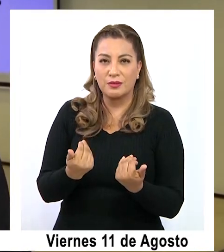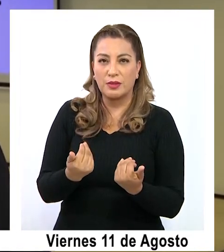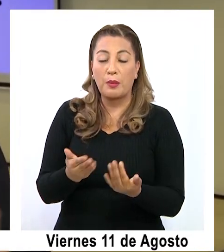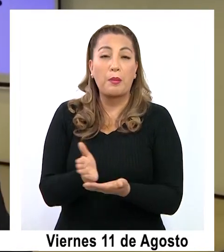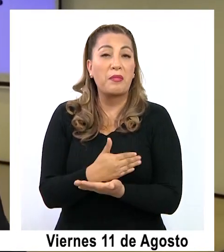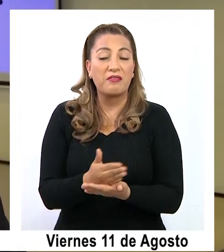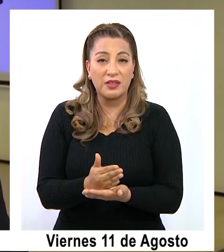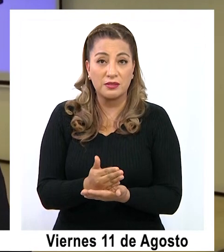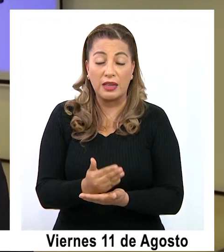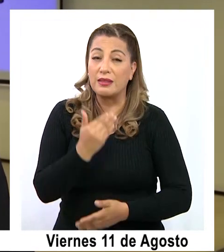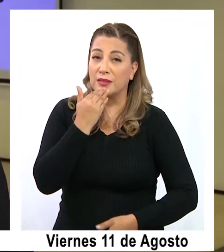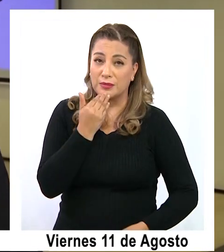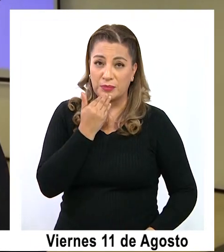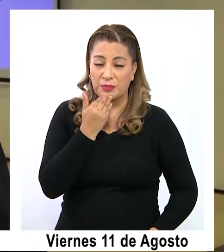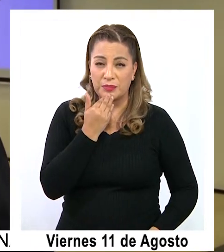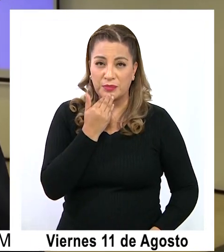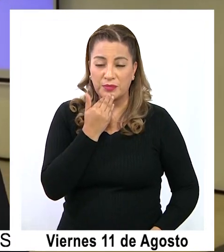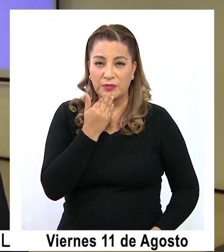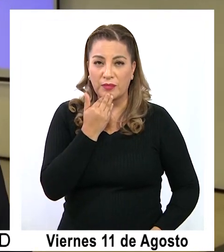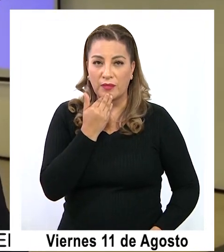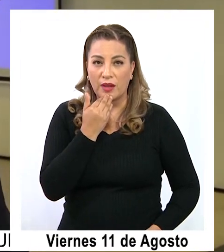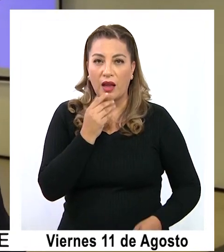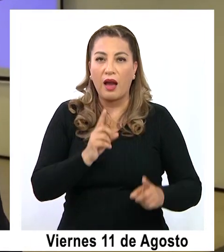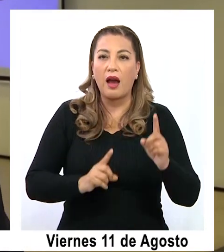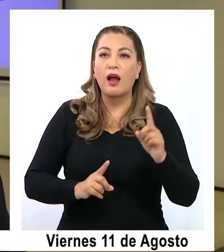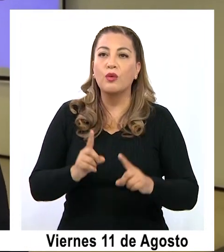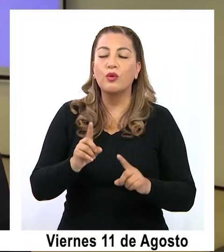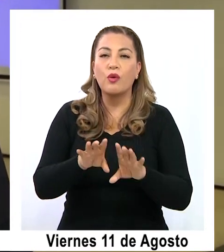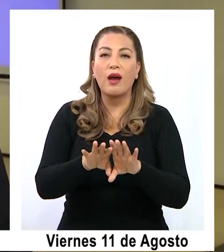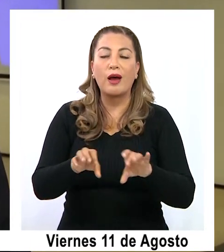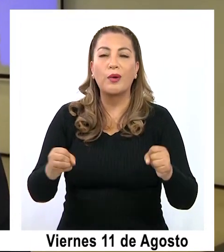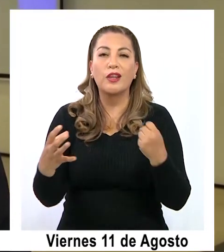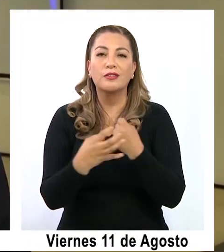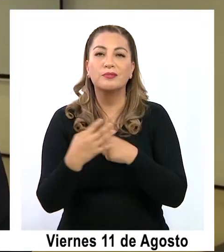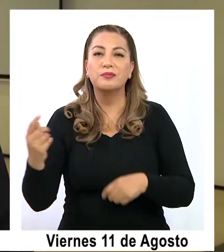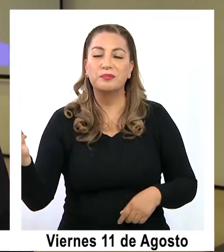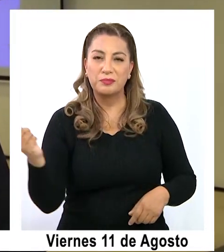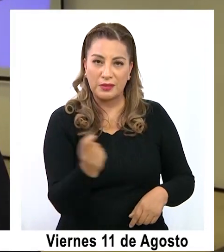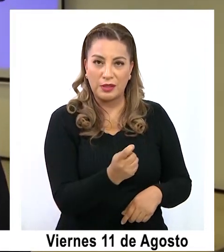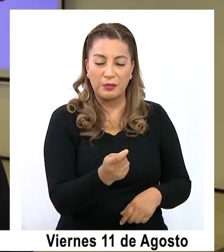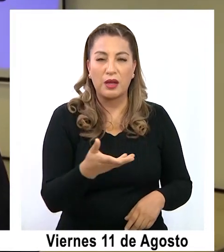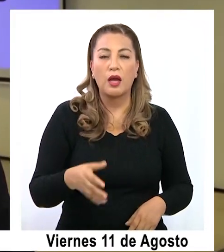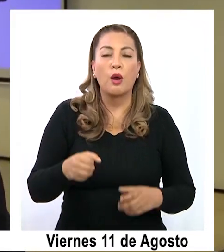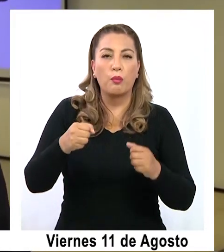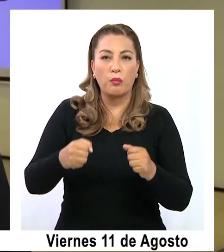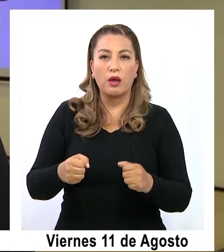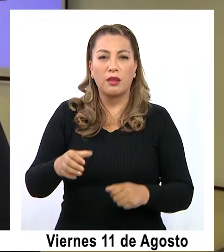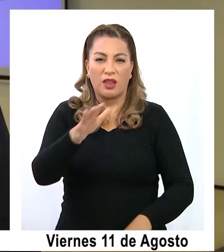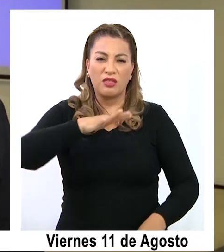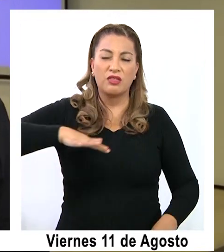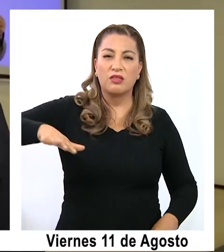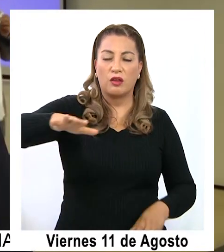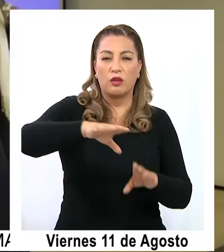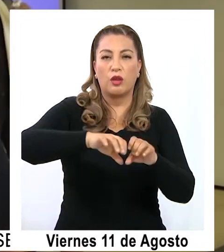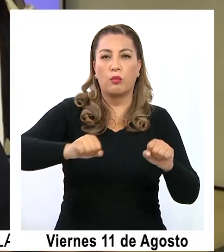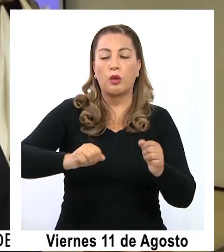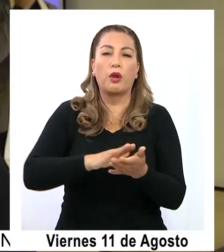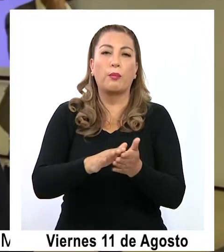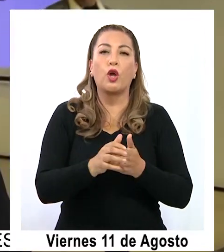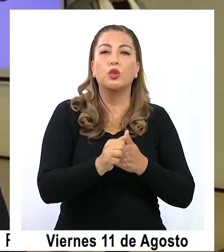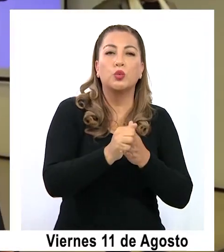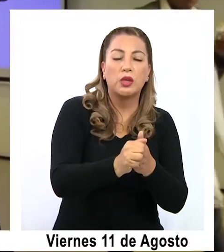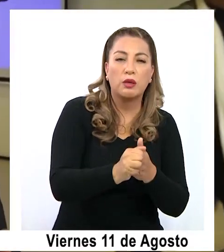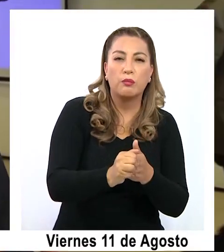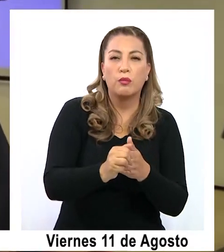planificación, y sobre todo, para llegar a ciertos consensos regionales y que en ellos podamos ponernos de acuerdo si es más turismo,